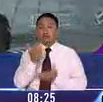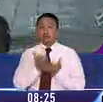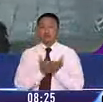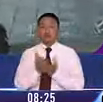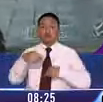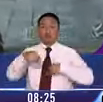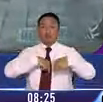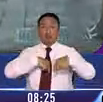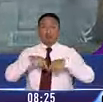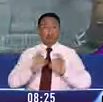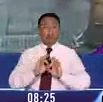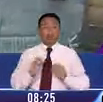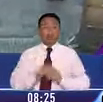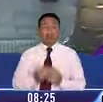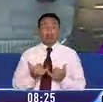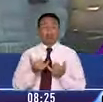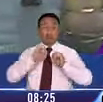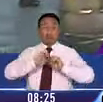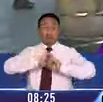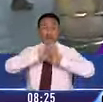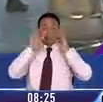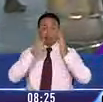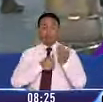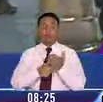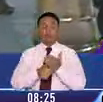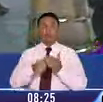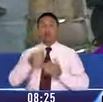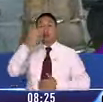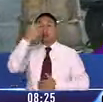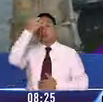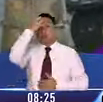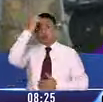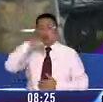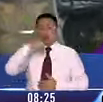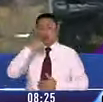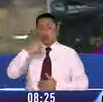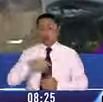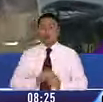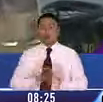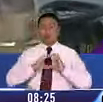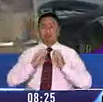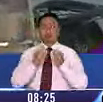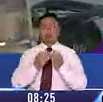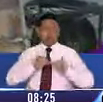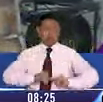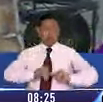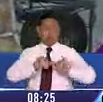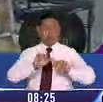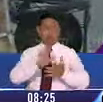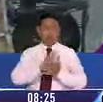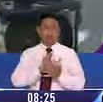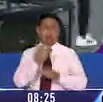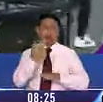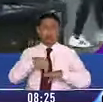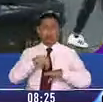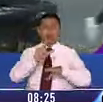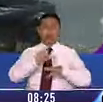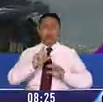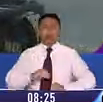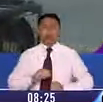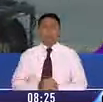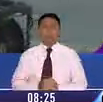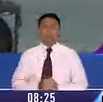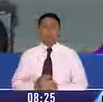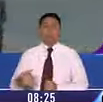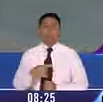esta mañana desde el Ministerio de Educación se ha informado que las clases continúan con total normalidad, pese también a las consultas